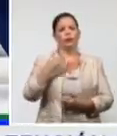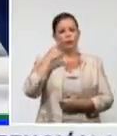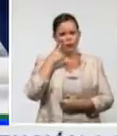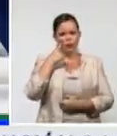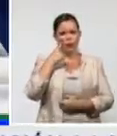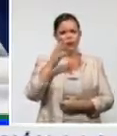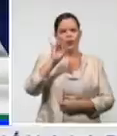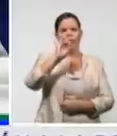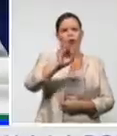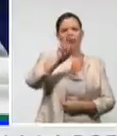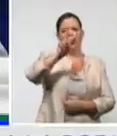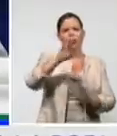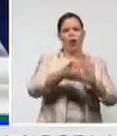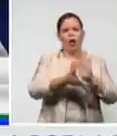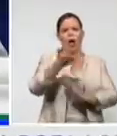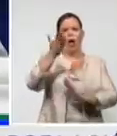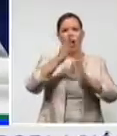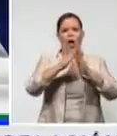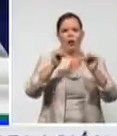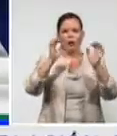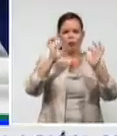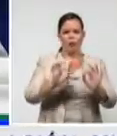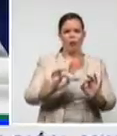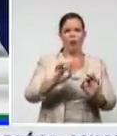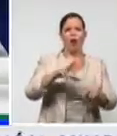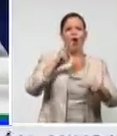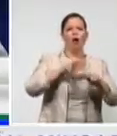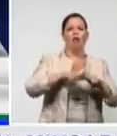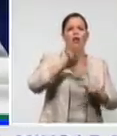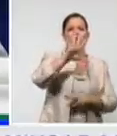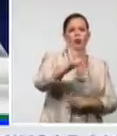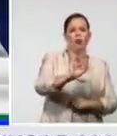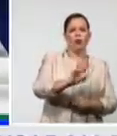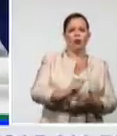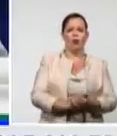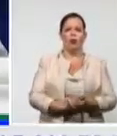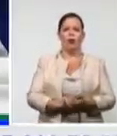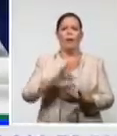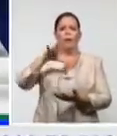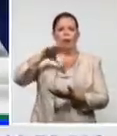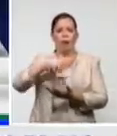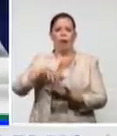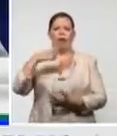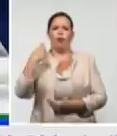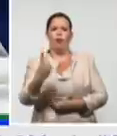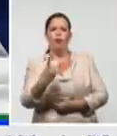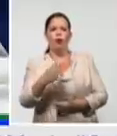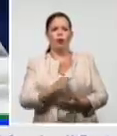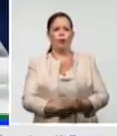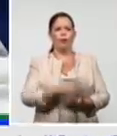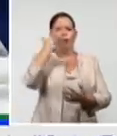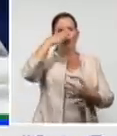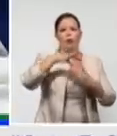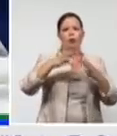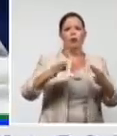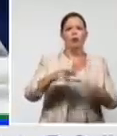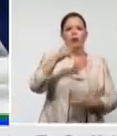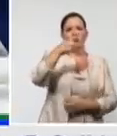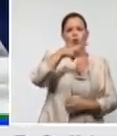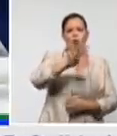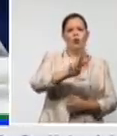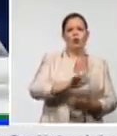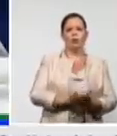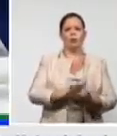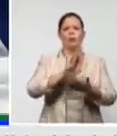son de La Habana 50, de Pinar del Río 1, de Artemisa 12, de